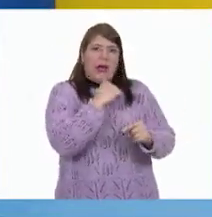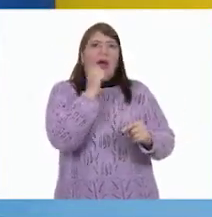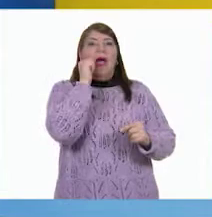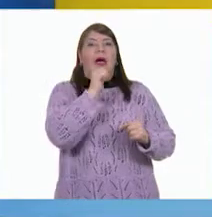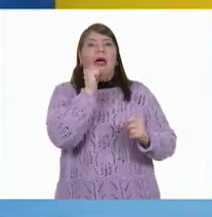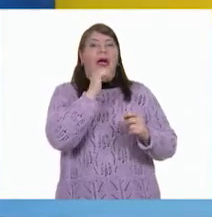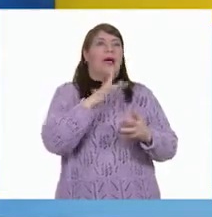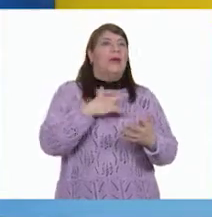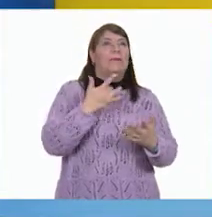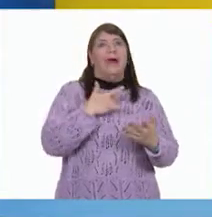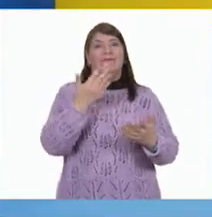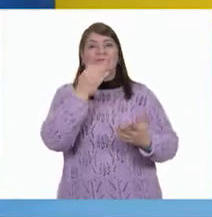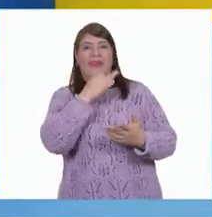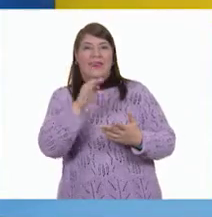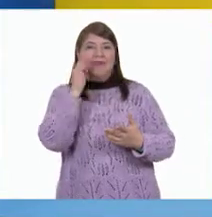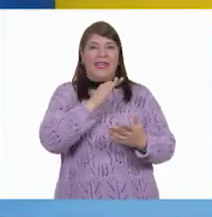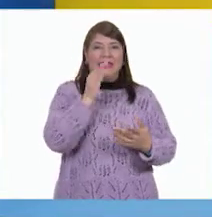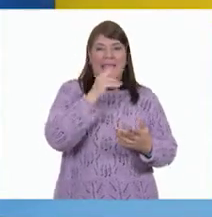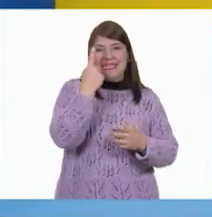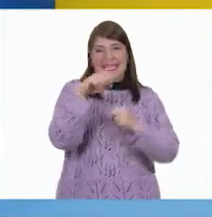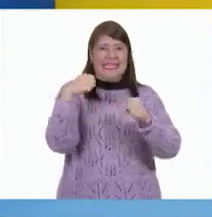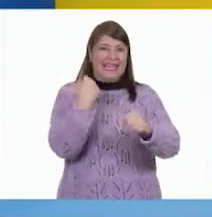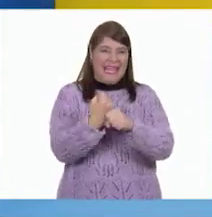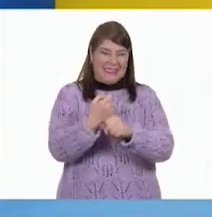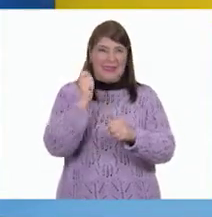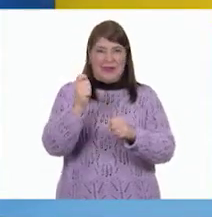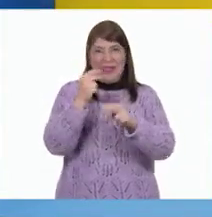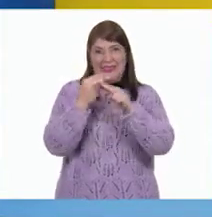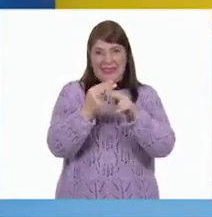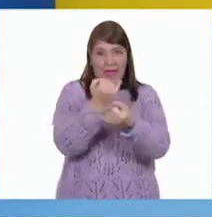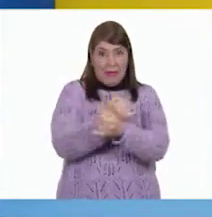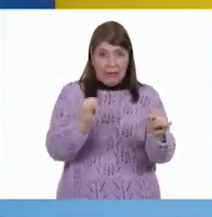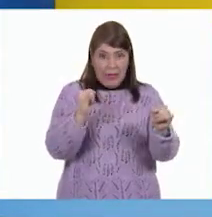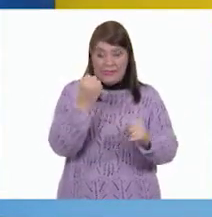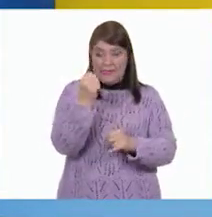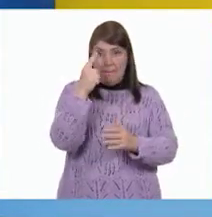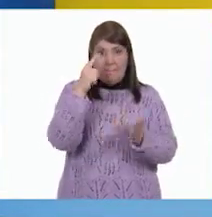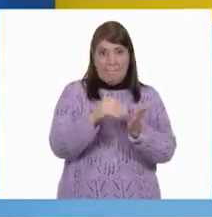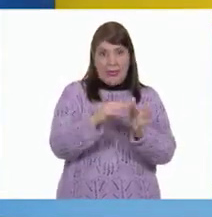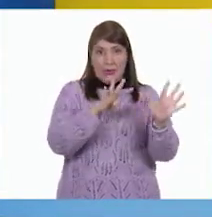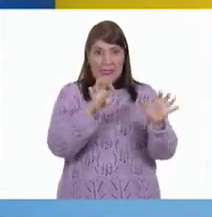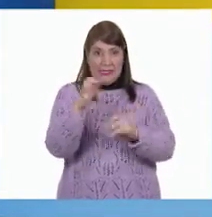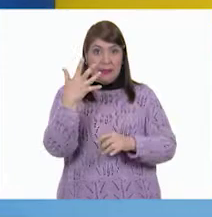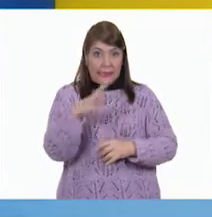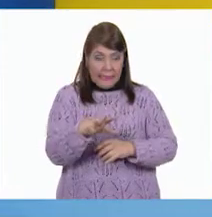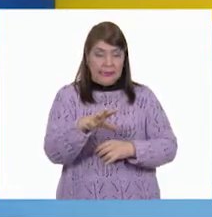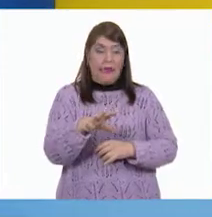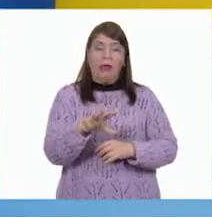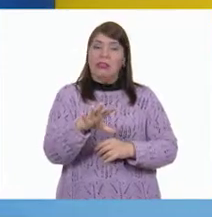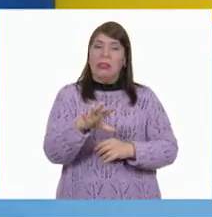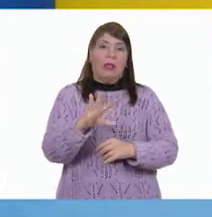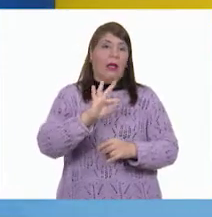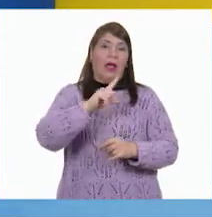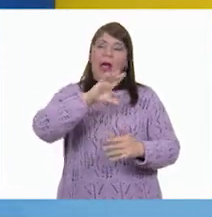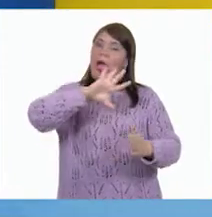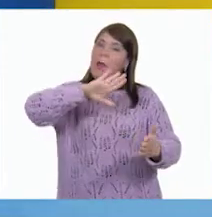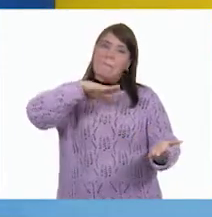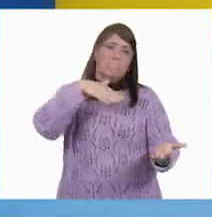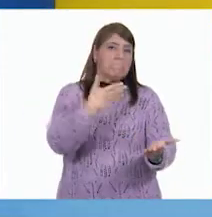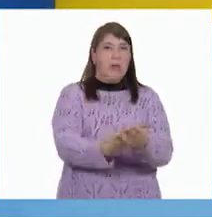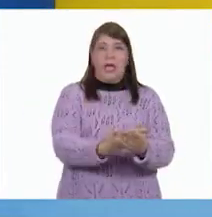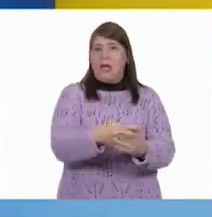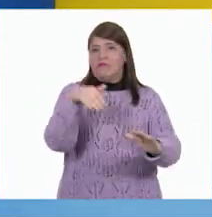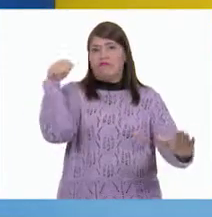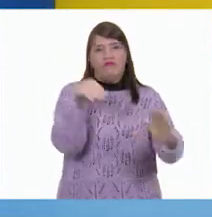con gloria durante las fiestas del centenario de la independencia, en septiembre de 1910, cayó